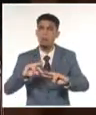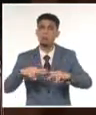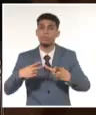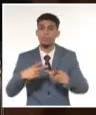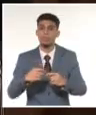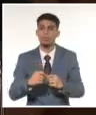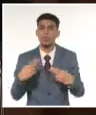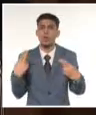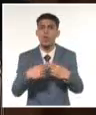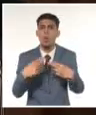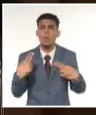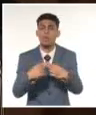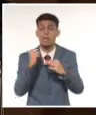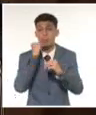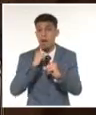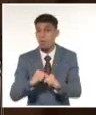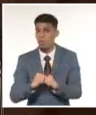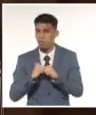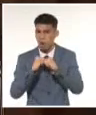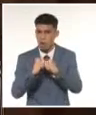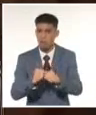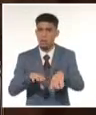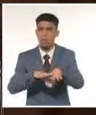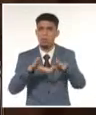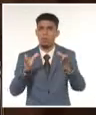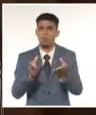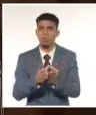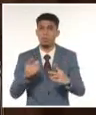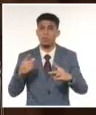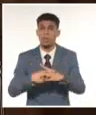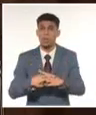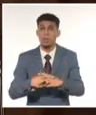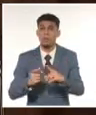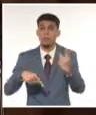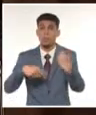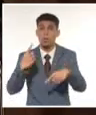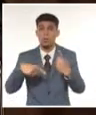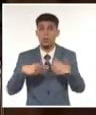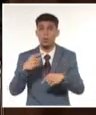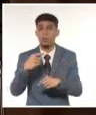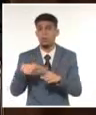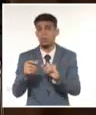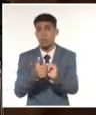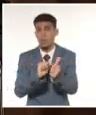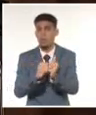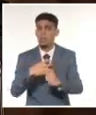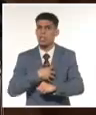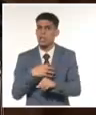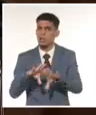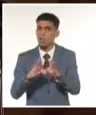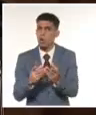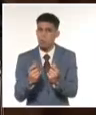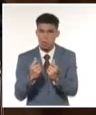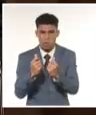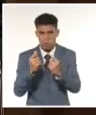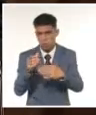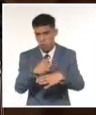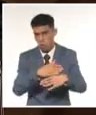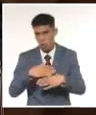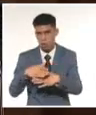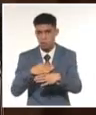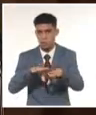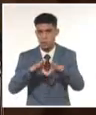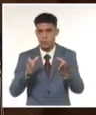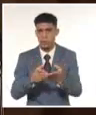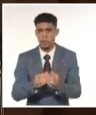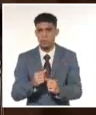las competencias más duras y frente a contrarios que cuentan con todos los recursos. O el compromiso y entrega de los delegados del